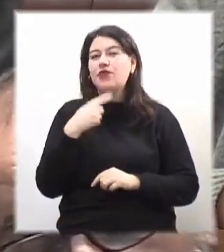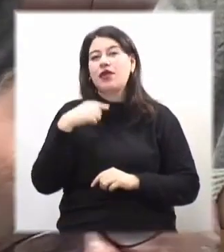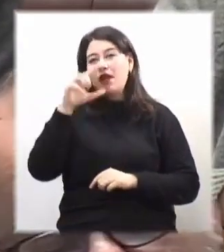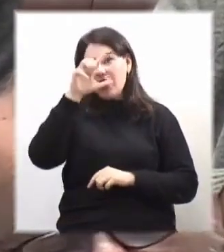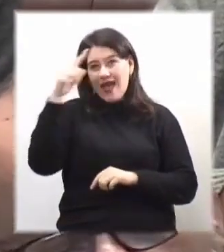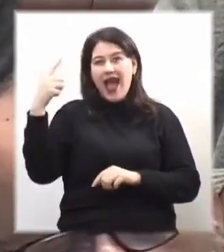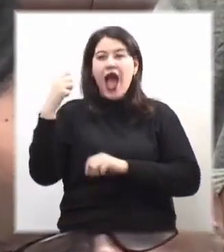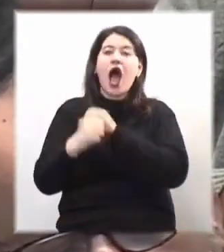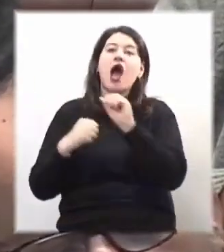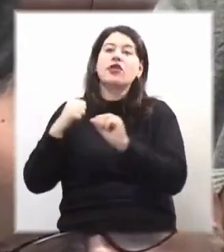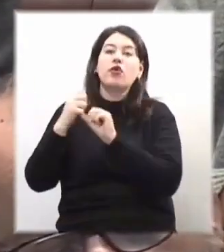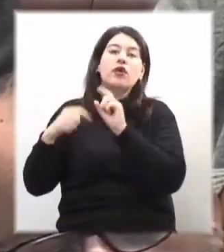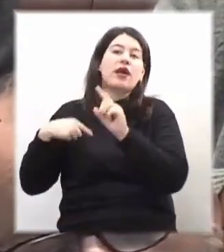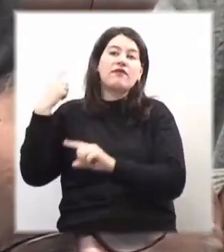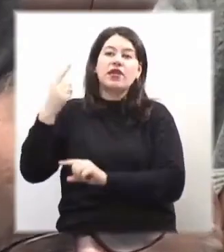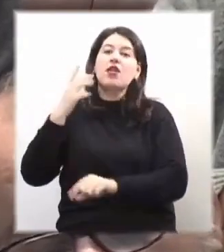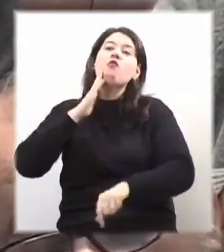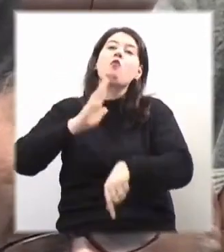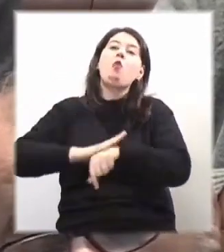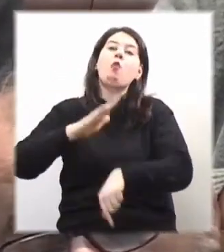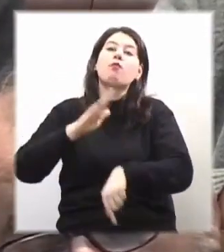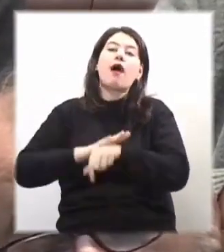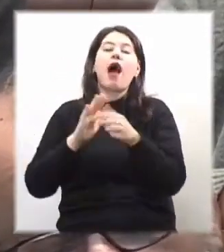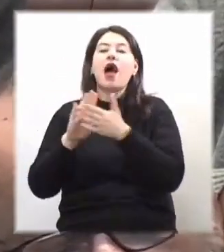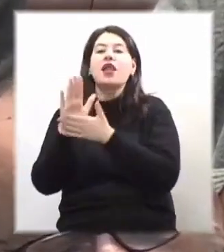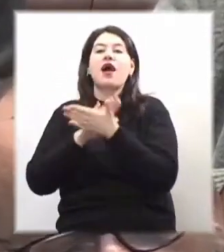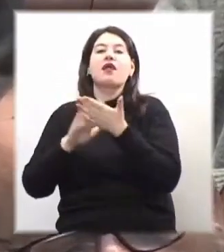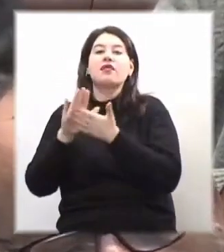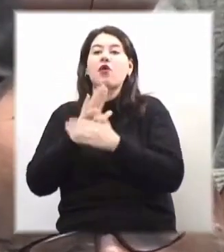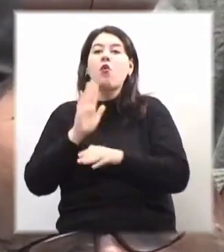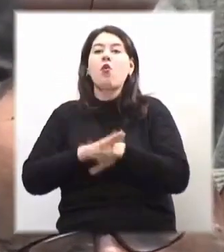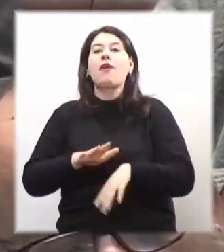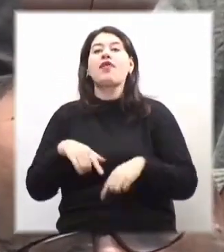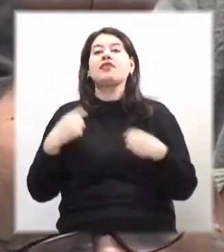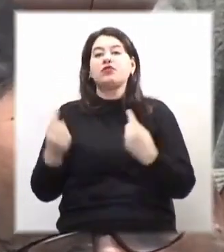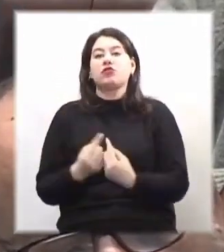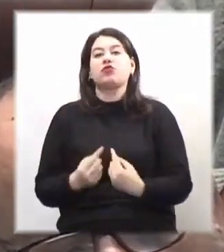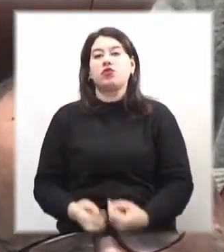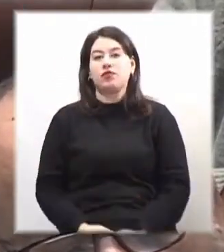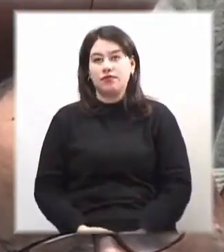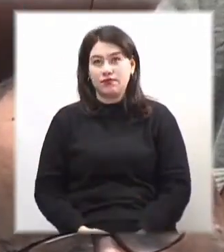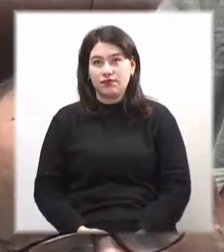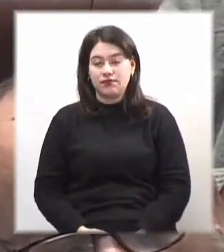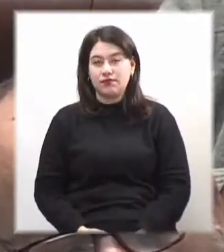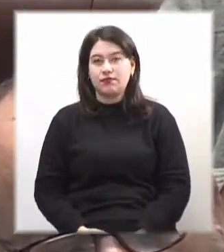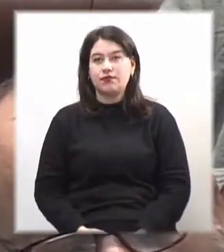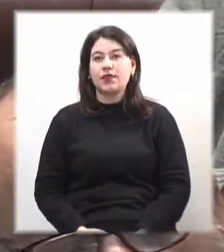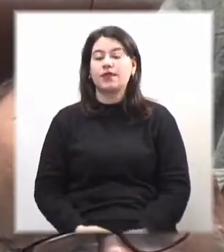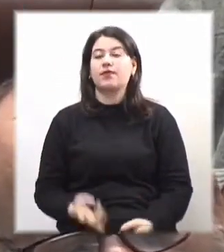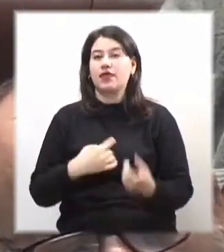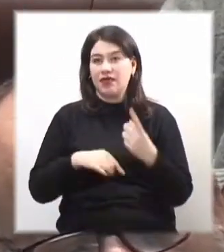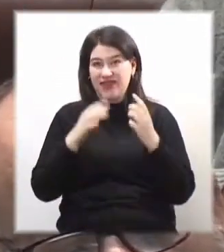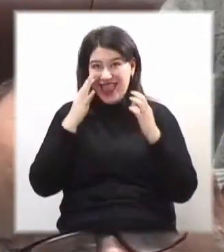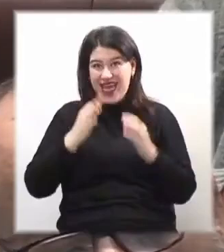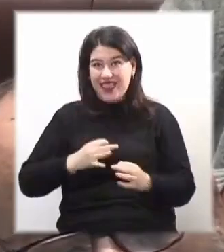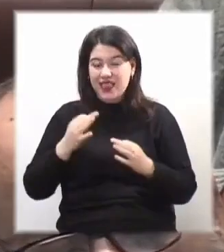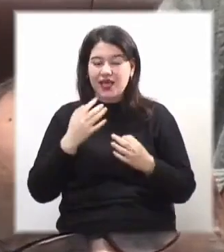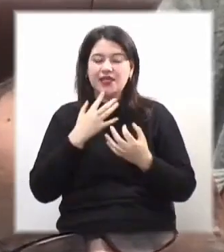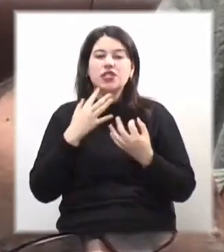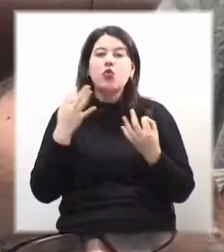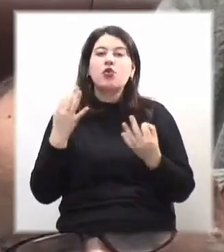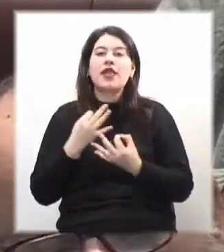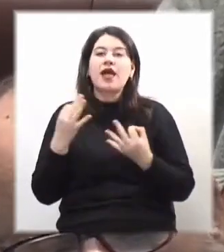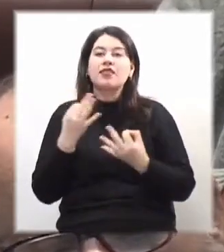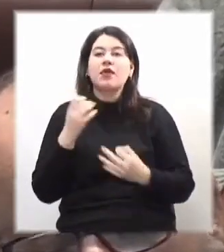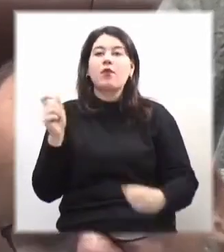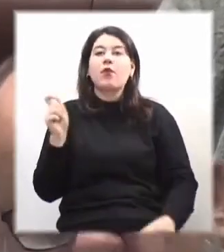dijo el año que viene no le podemos echar la culpa a nadie es toda nuestra sin embargo en materia de seguridad pública